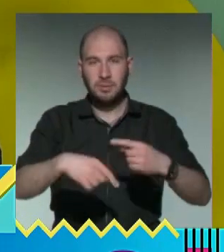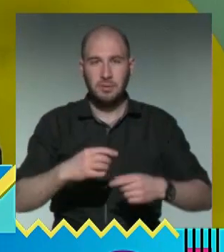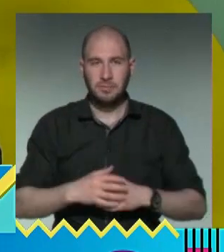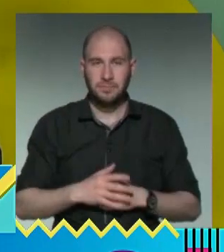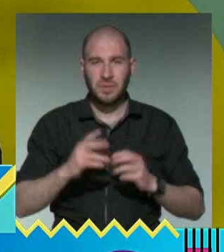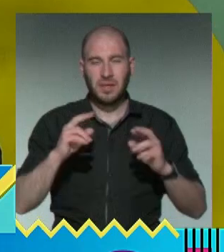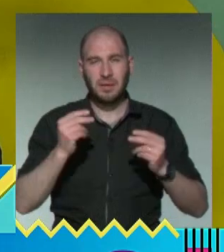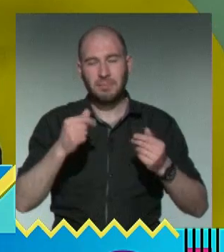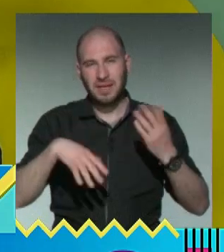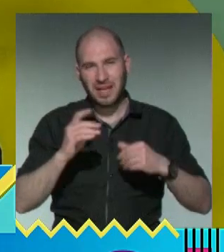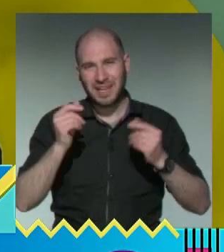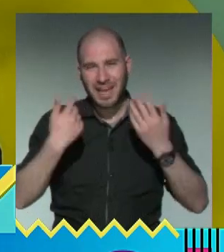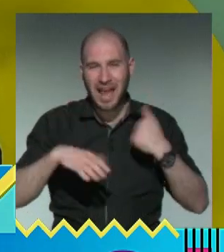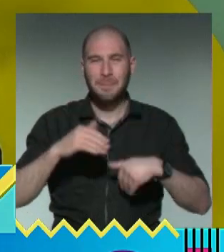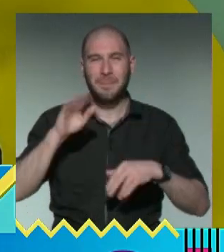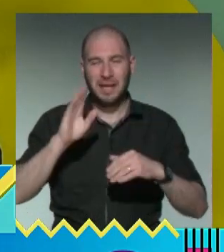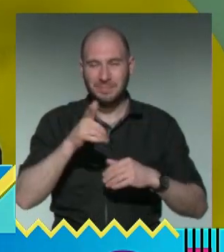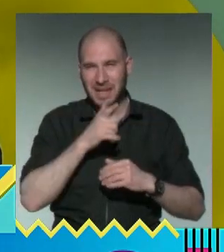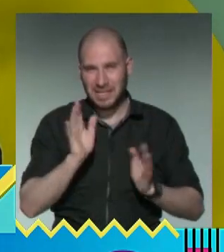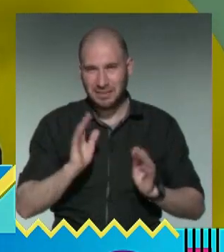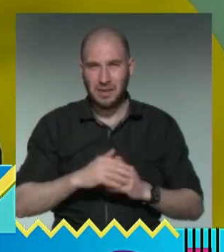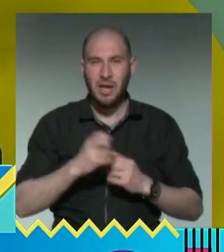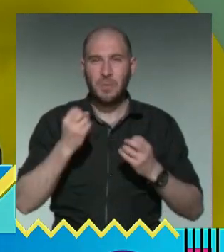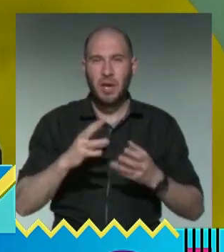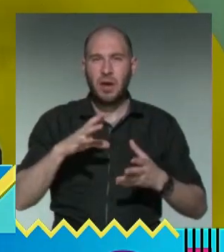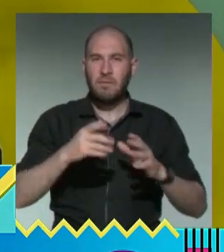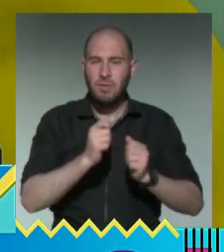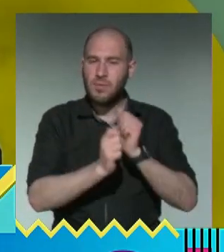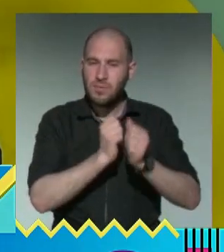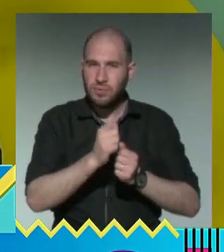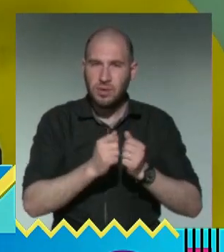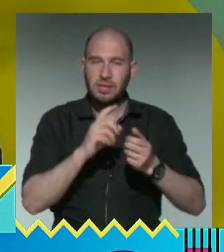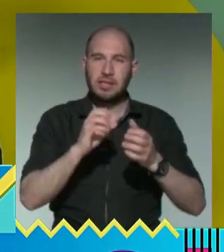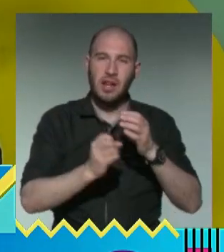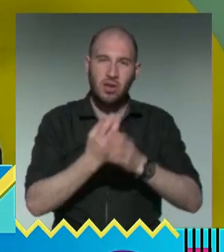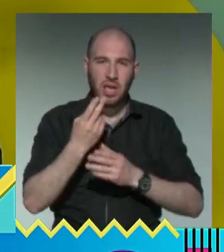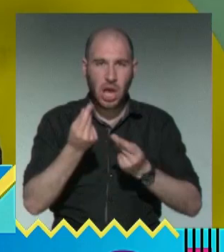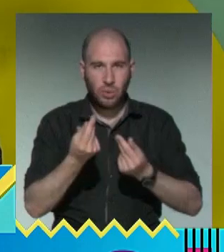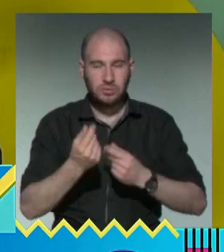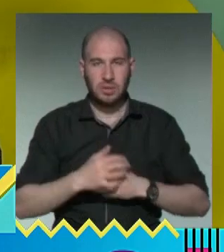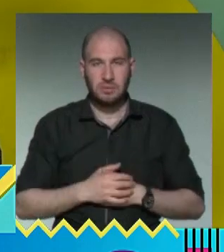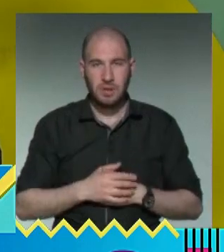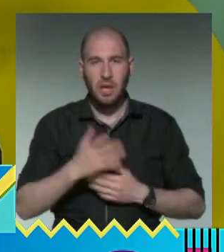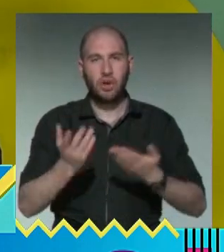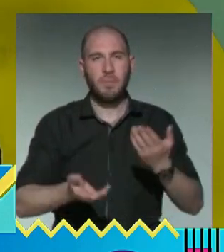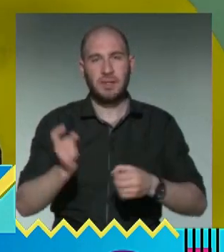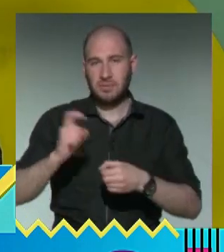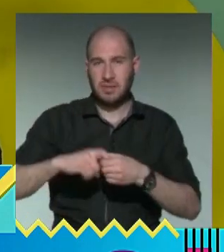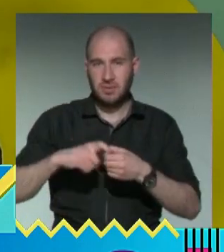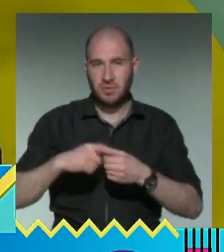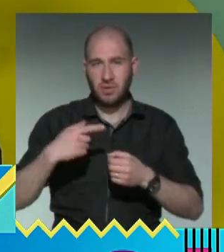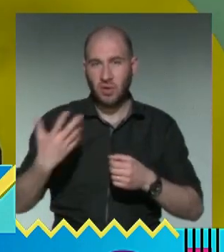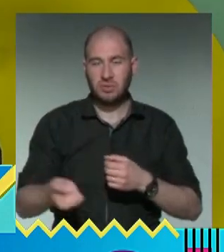más caras, entre comillas, por la manera de producirse, por la tecnología que hace falta, comparado con el petróleo, que lo